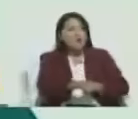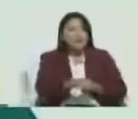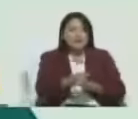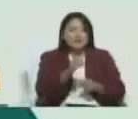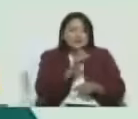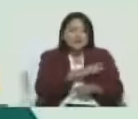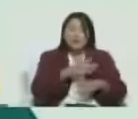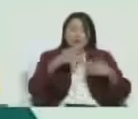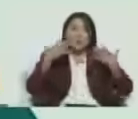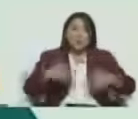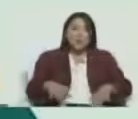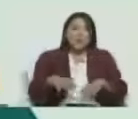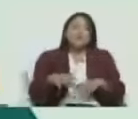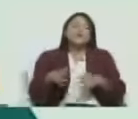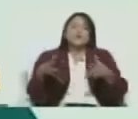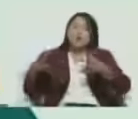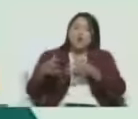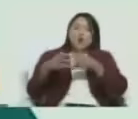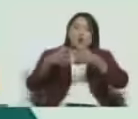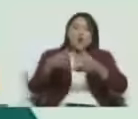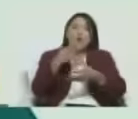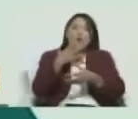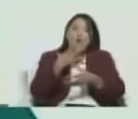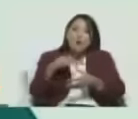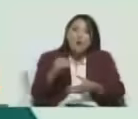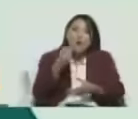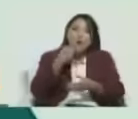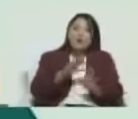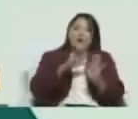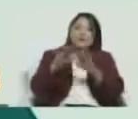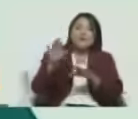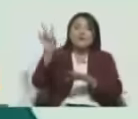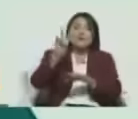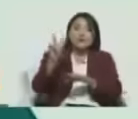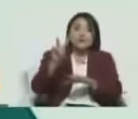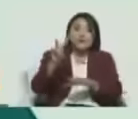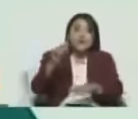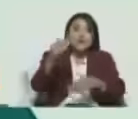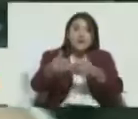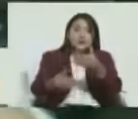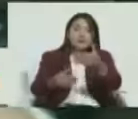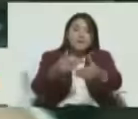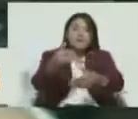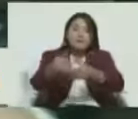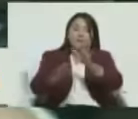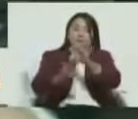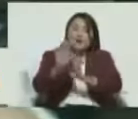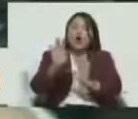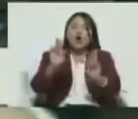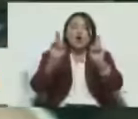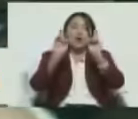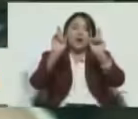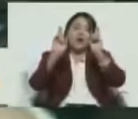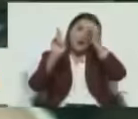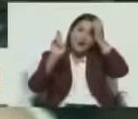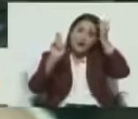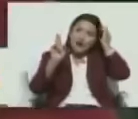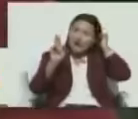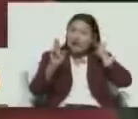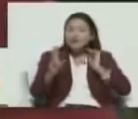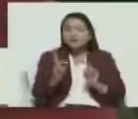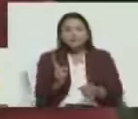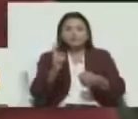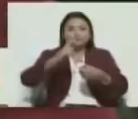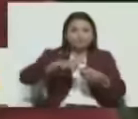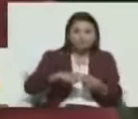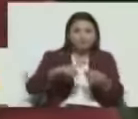esa voluntad de una generación que cree en su país y que va para adelante con su país y que ojalá y lleguemos también al Mundial y en el próximo